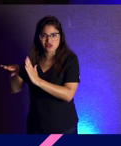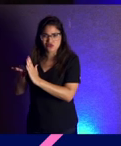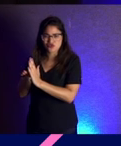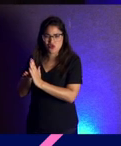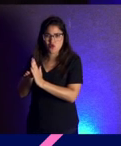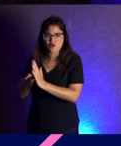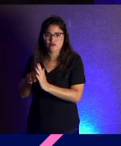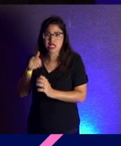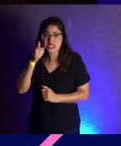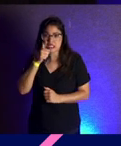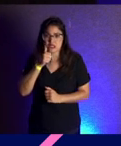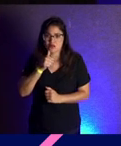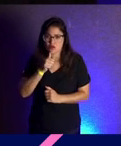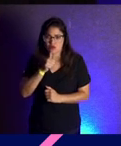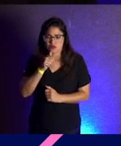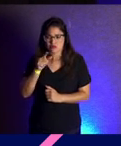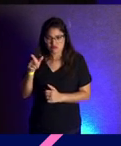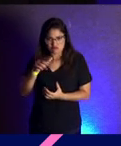que